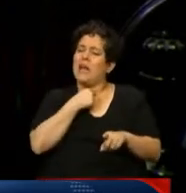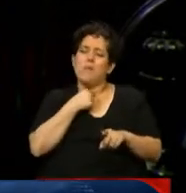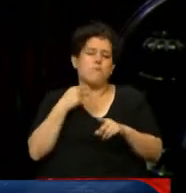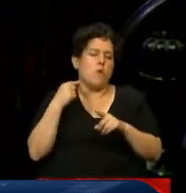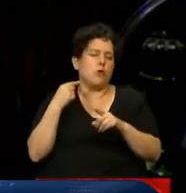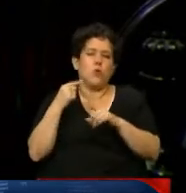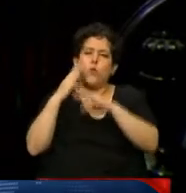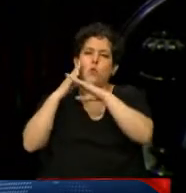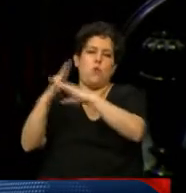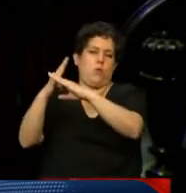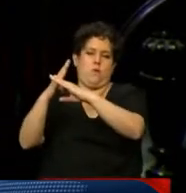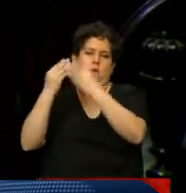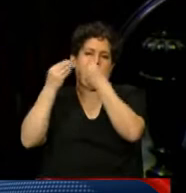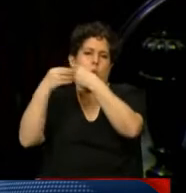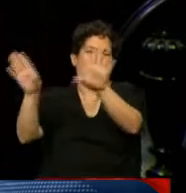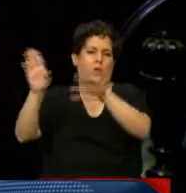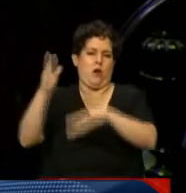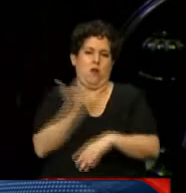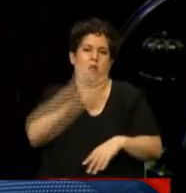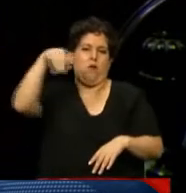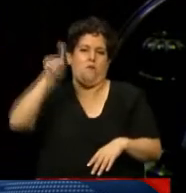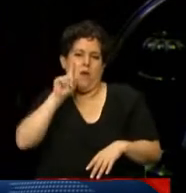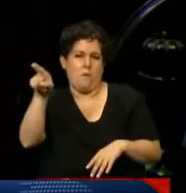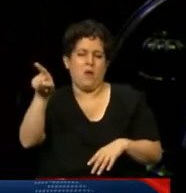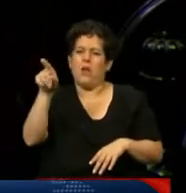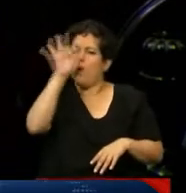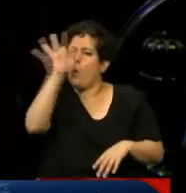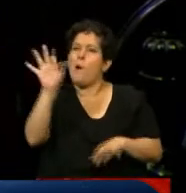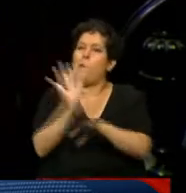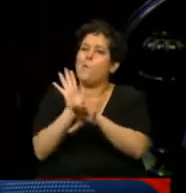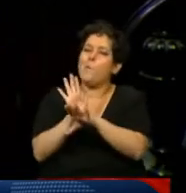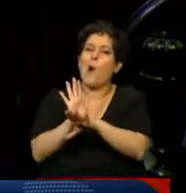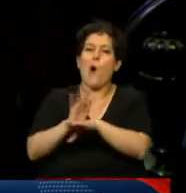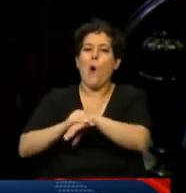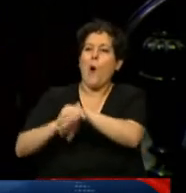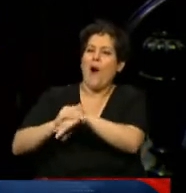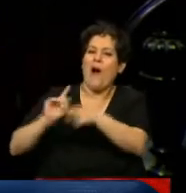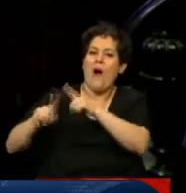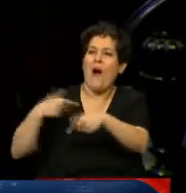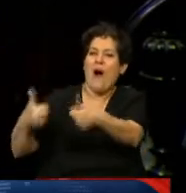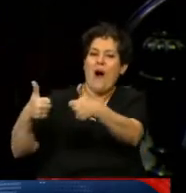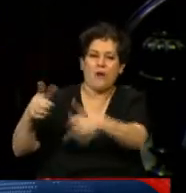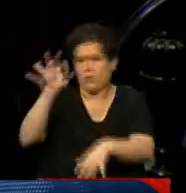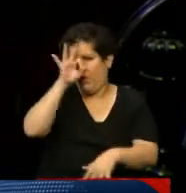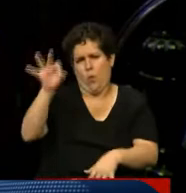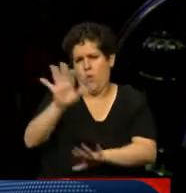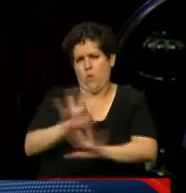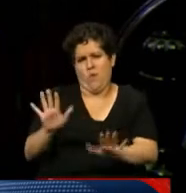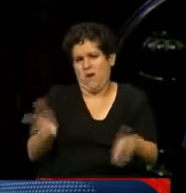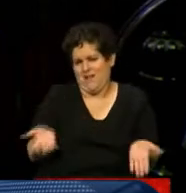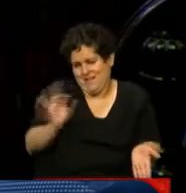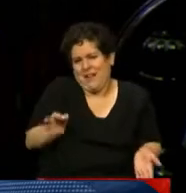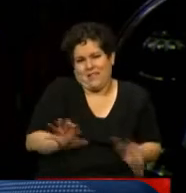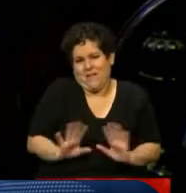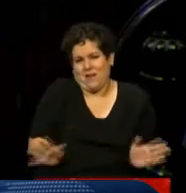Fondo Monetario Internacional, que nunca es un buen amigo. Sabemos que el mejor escenario para